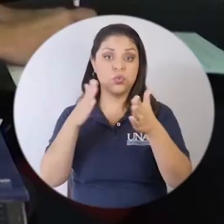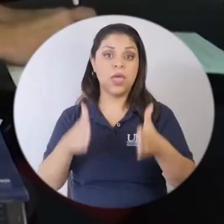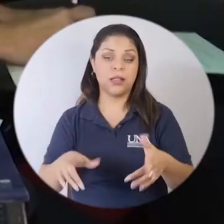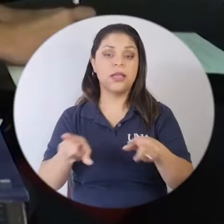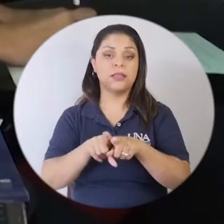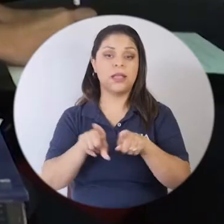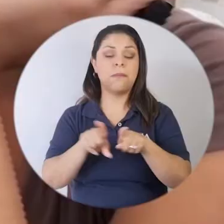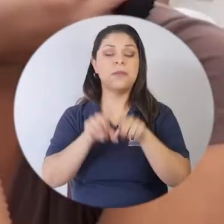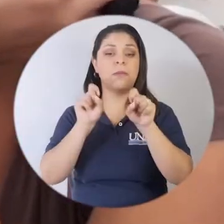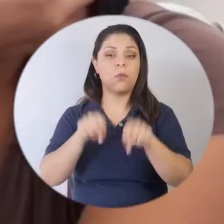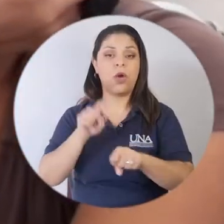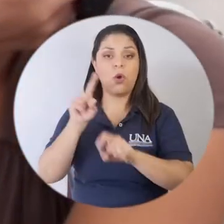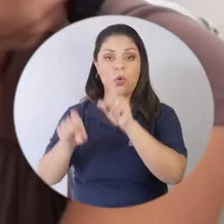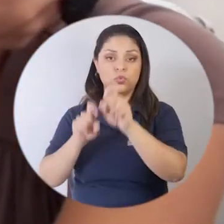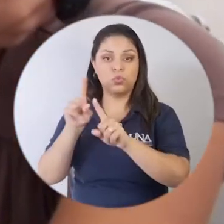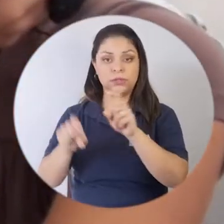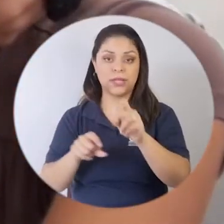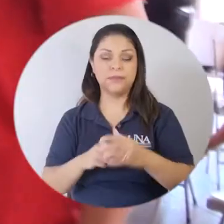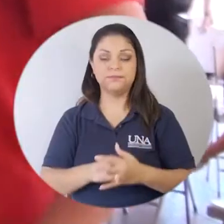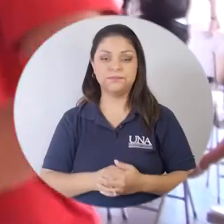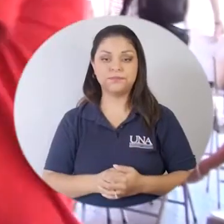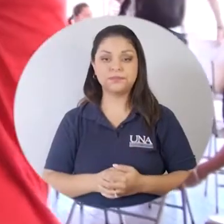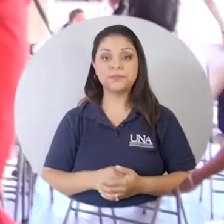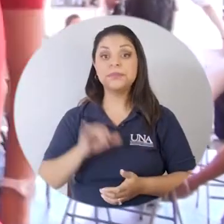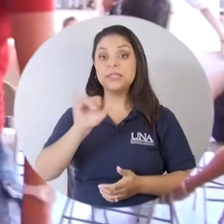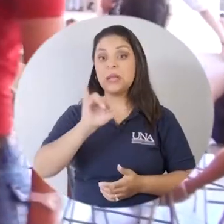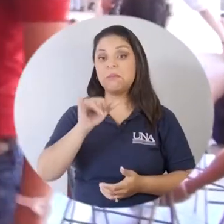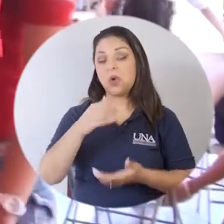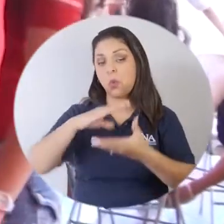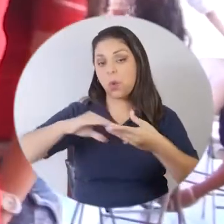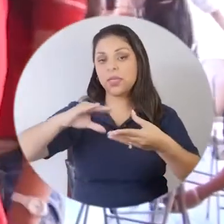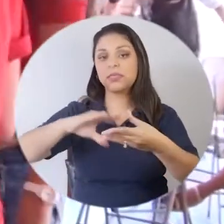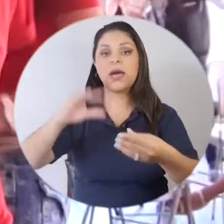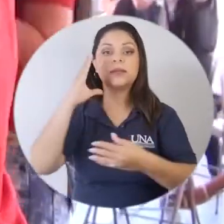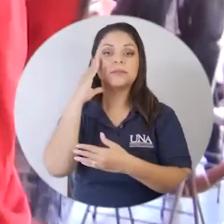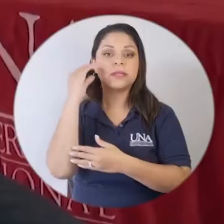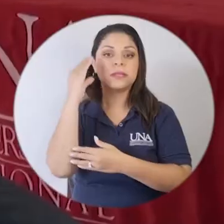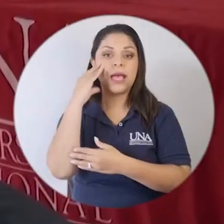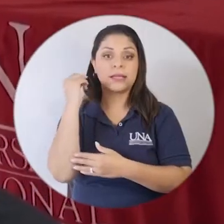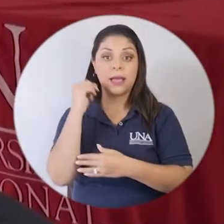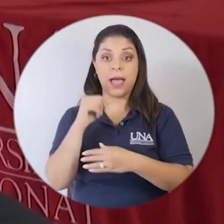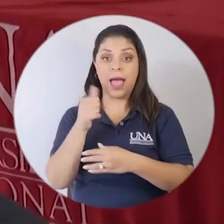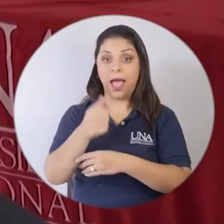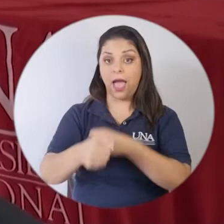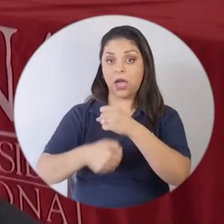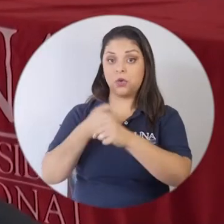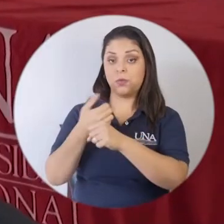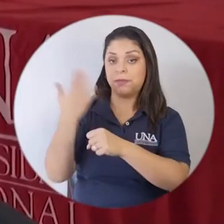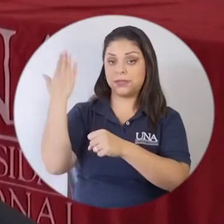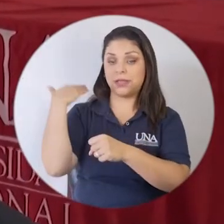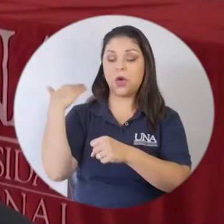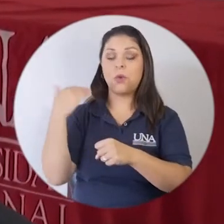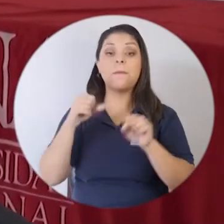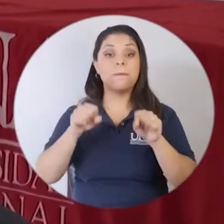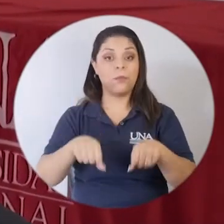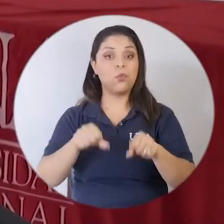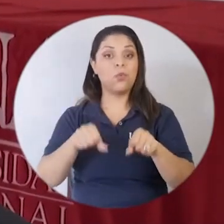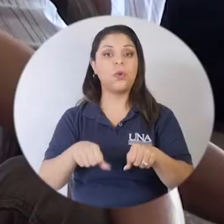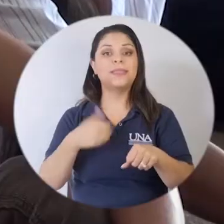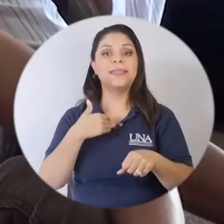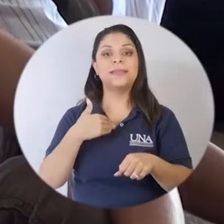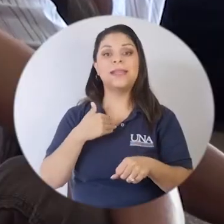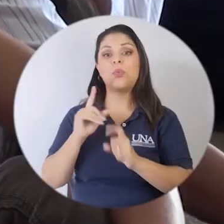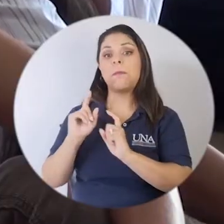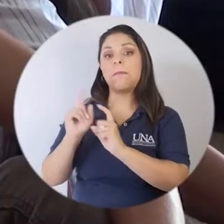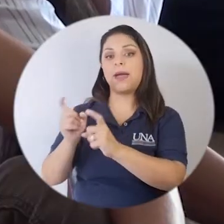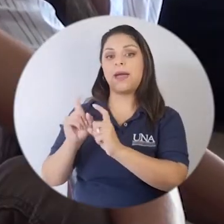puede consultar. Y tal vez como a modo de experiencia, tuvimos la posibilidad el año pasado de poder nombrar